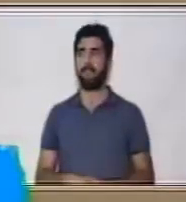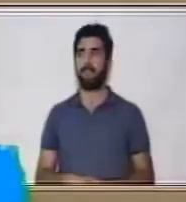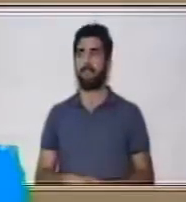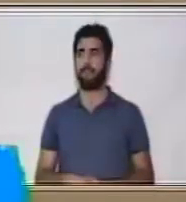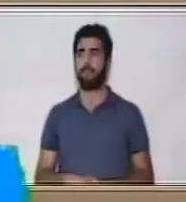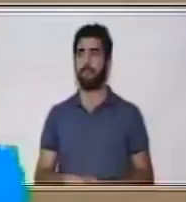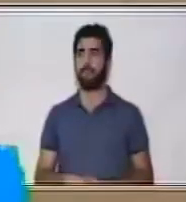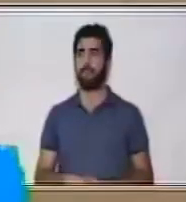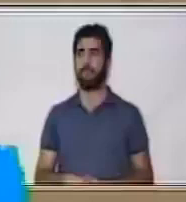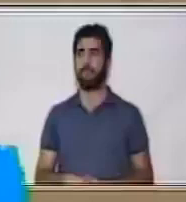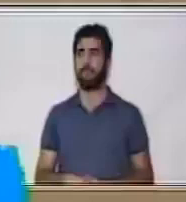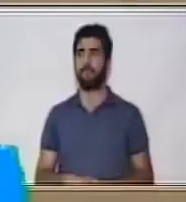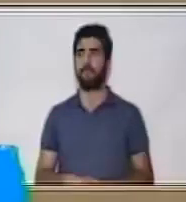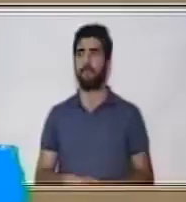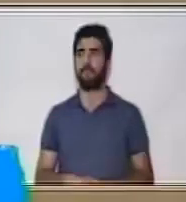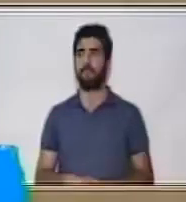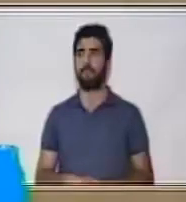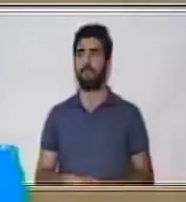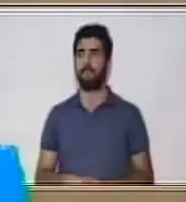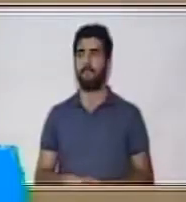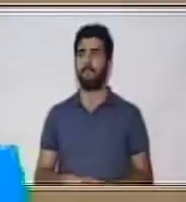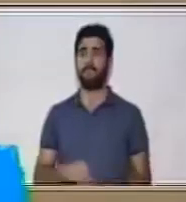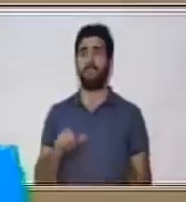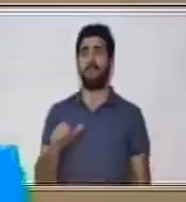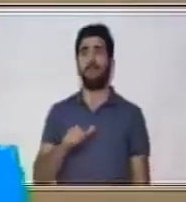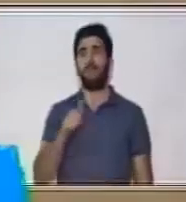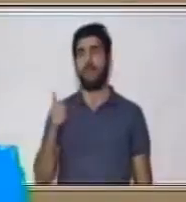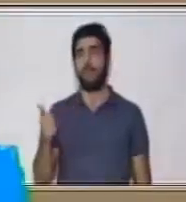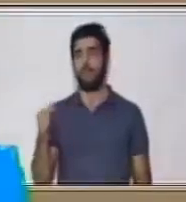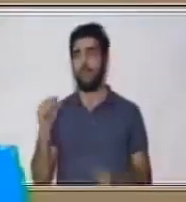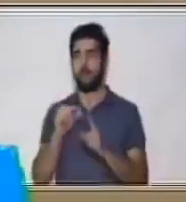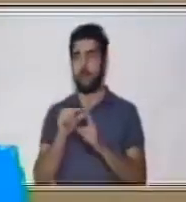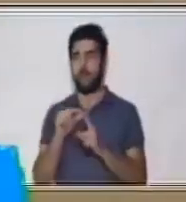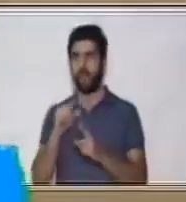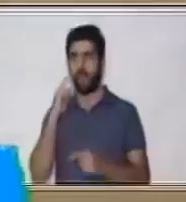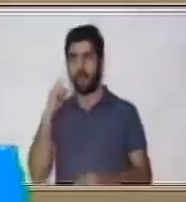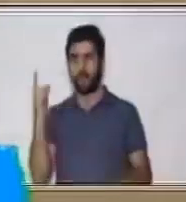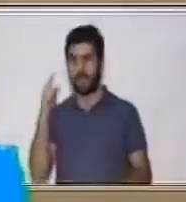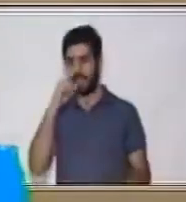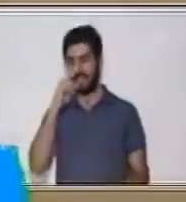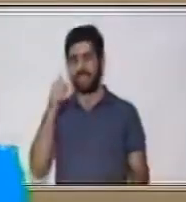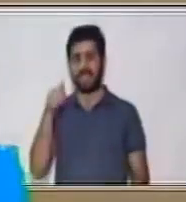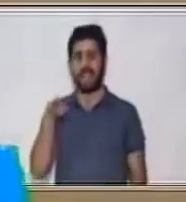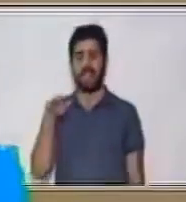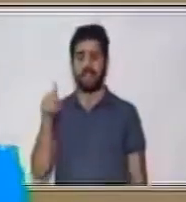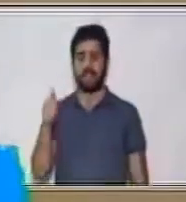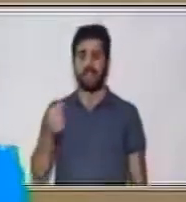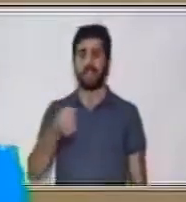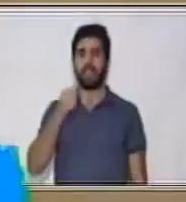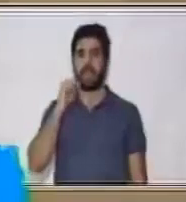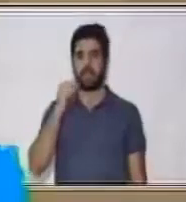Tenemos también acá la siguiente palabra que es taza, entonces sería